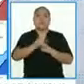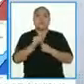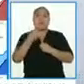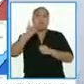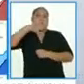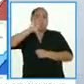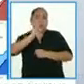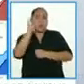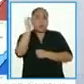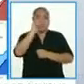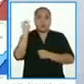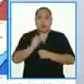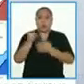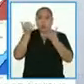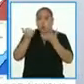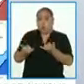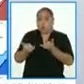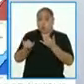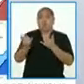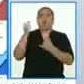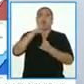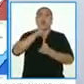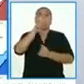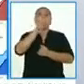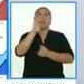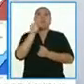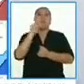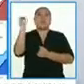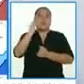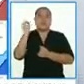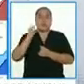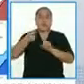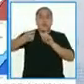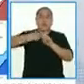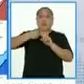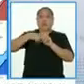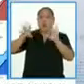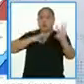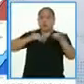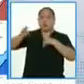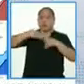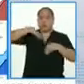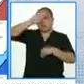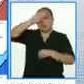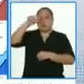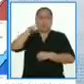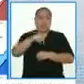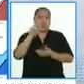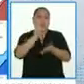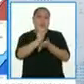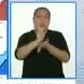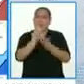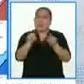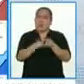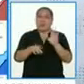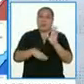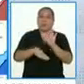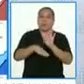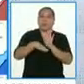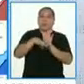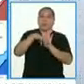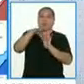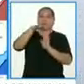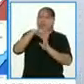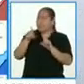de 17%. Al día de hoy estamos en 20%. Esta positividad, sobre todo en Lima, también está aumentando.